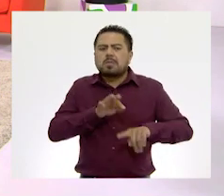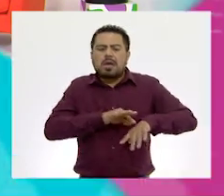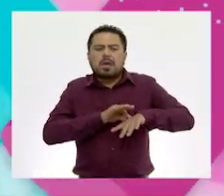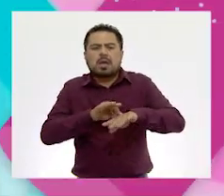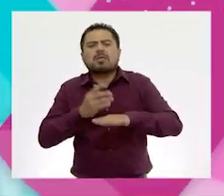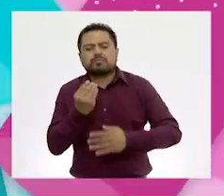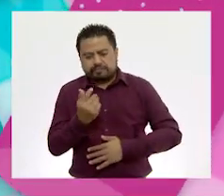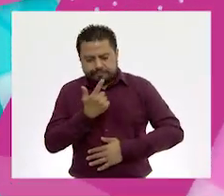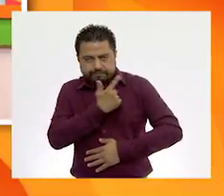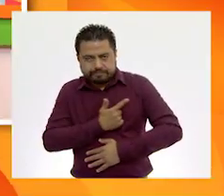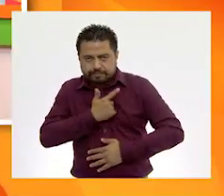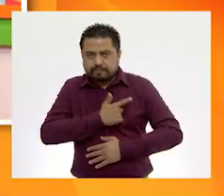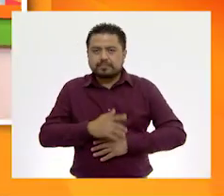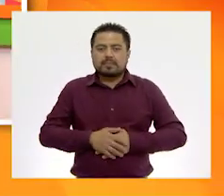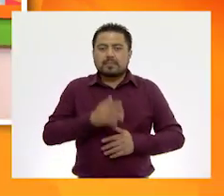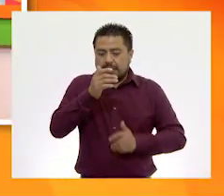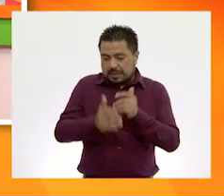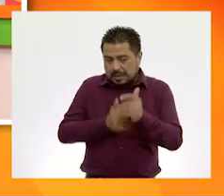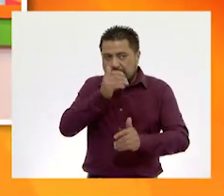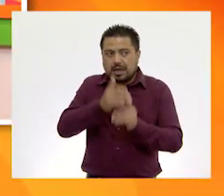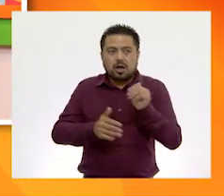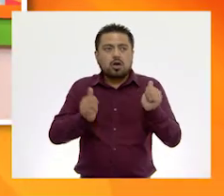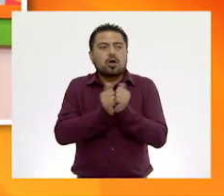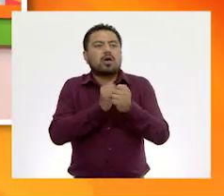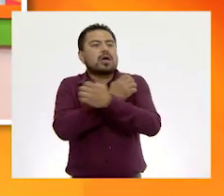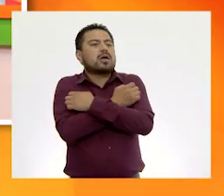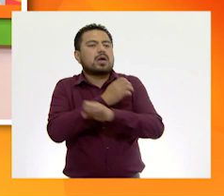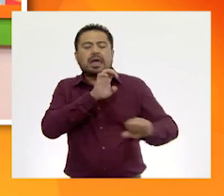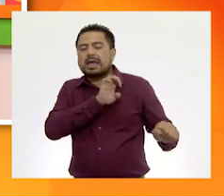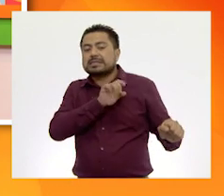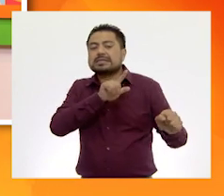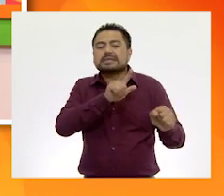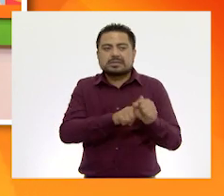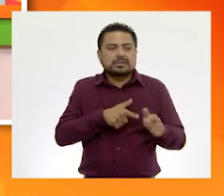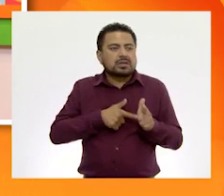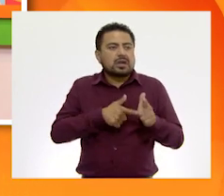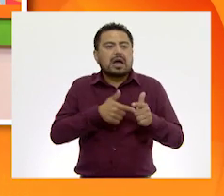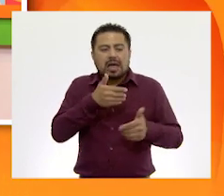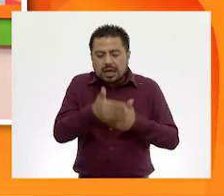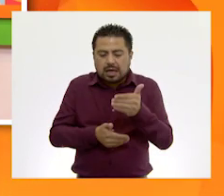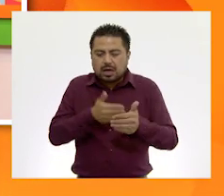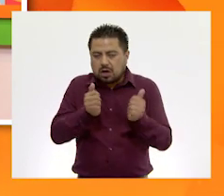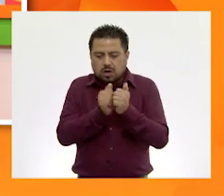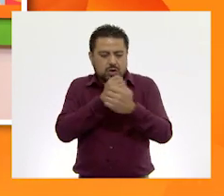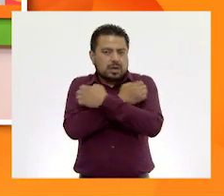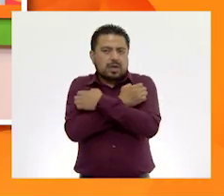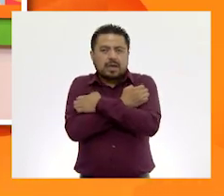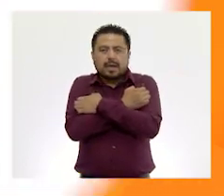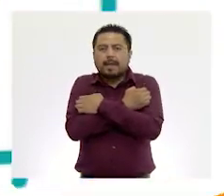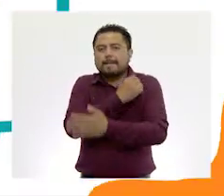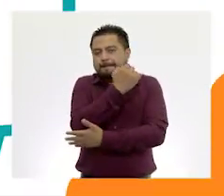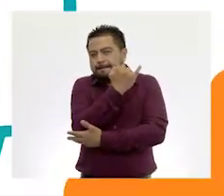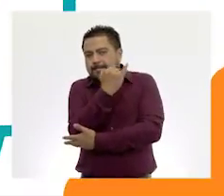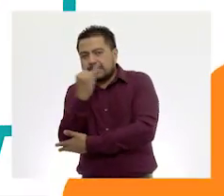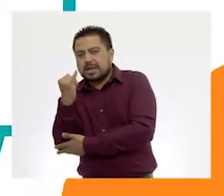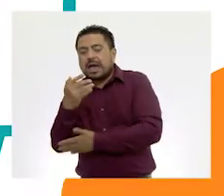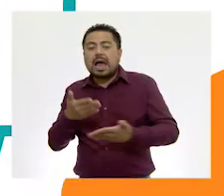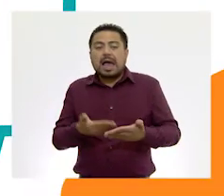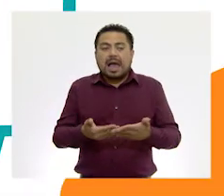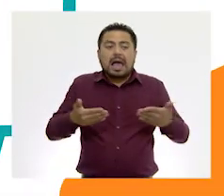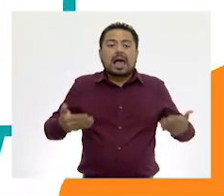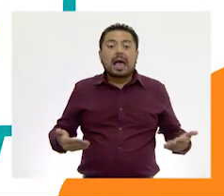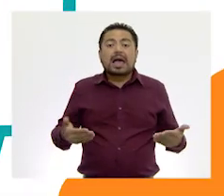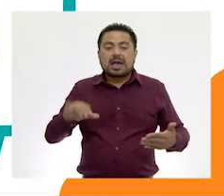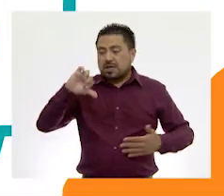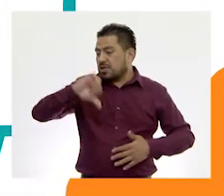con mucho gusto. Hemos terminado con Educación Especial. Continuamos con Educación Preescolar. Y ahora ha